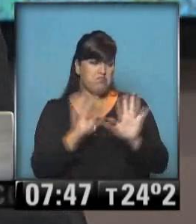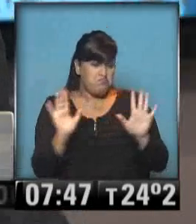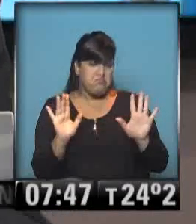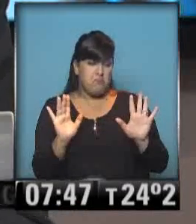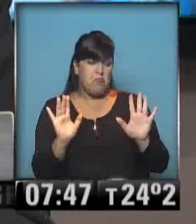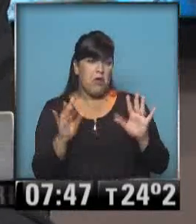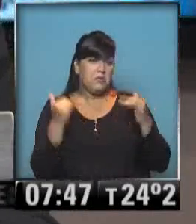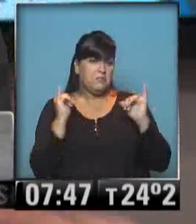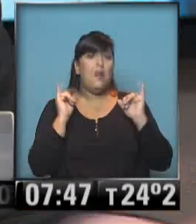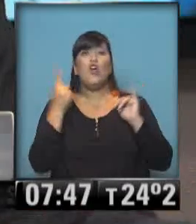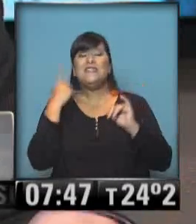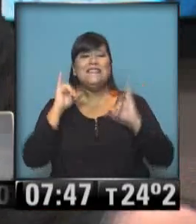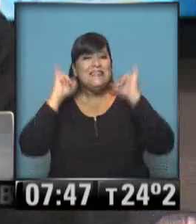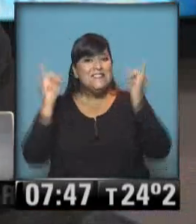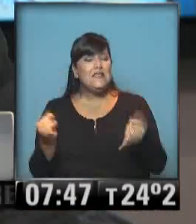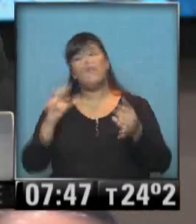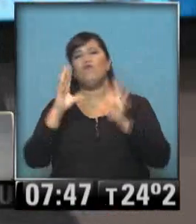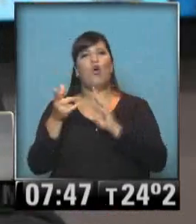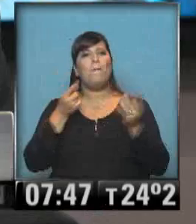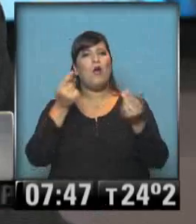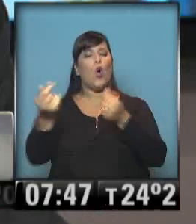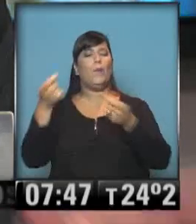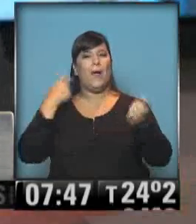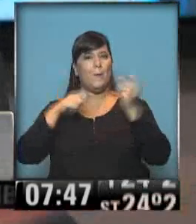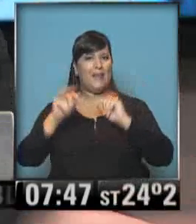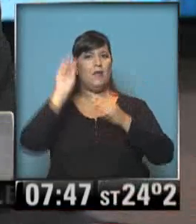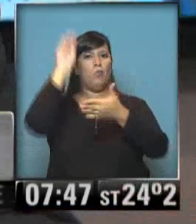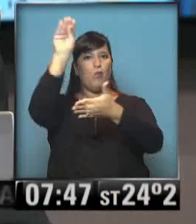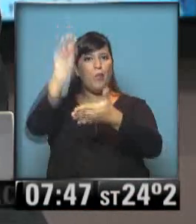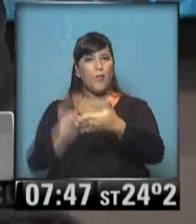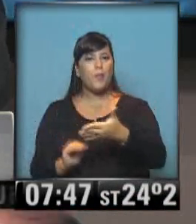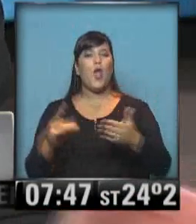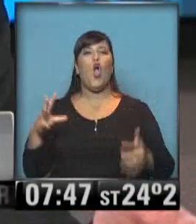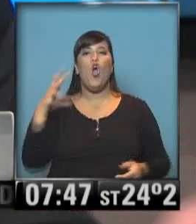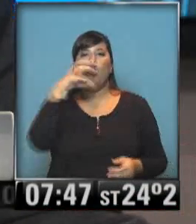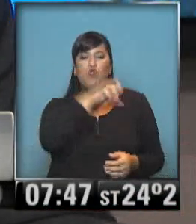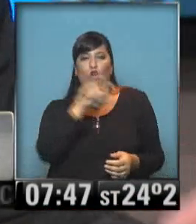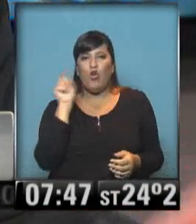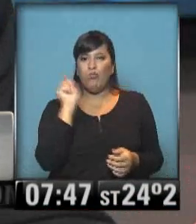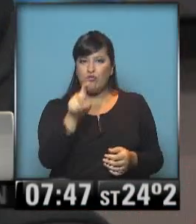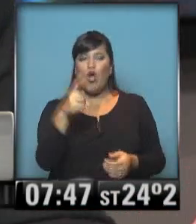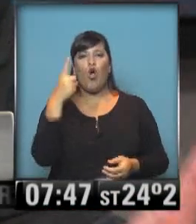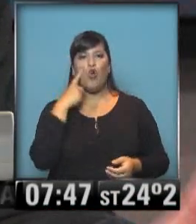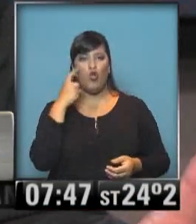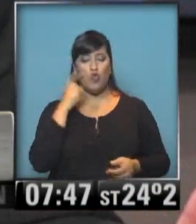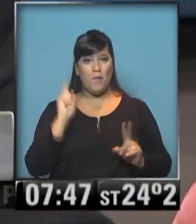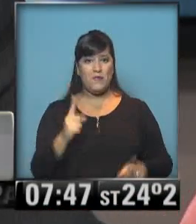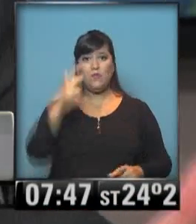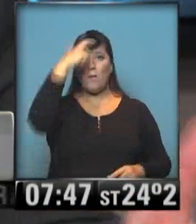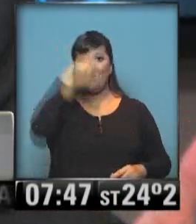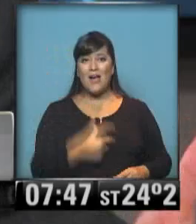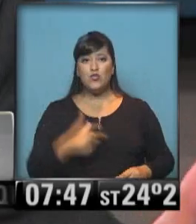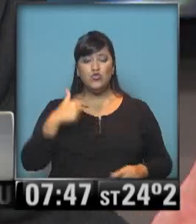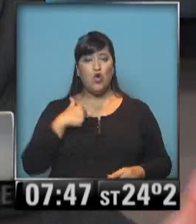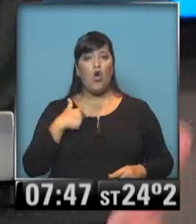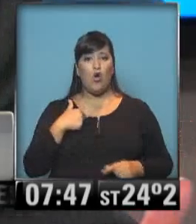pero sí la operación si existe un registro y un código por el cual hay control de que la persona que tiene que hacer la